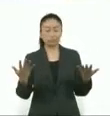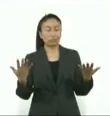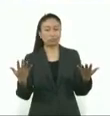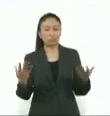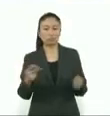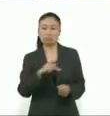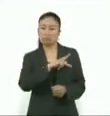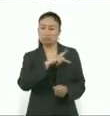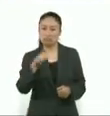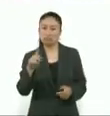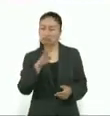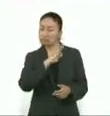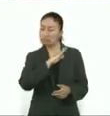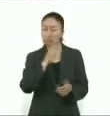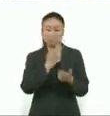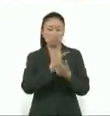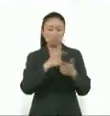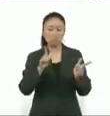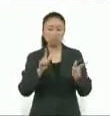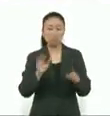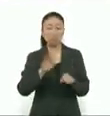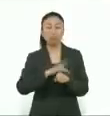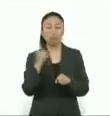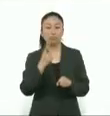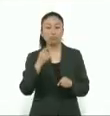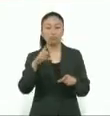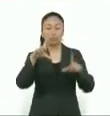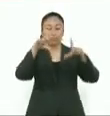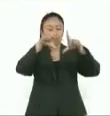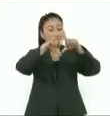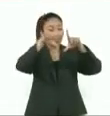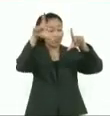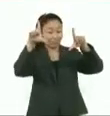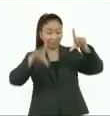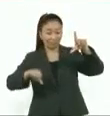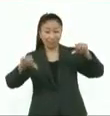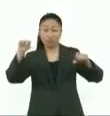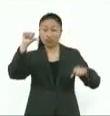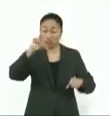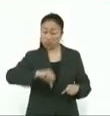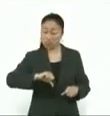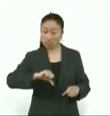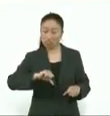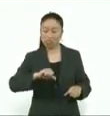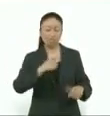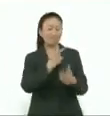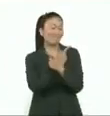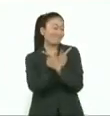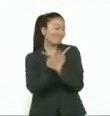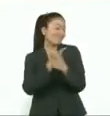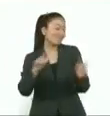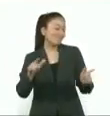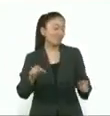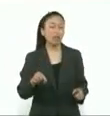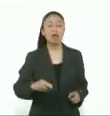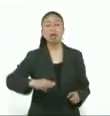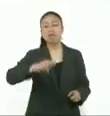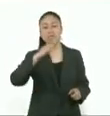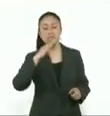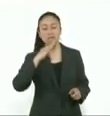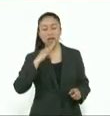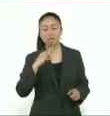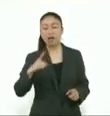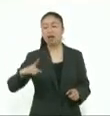Porque hoy en México podemos ser lo que queramos ser, madres y gobernar.